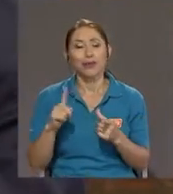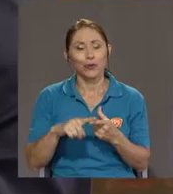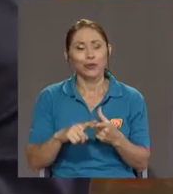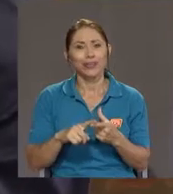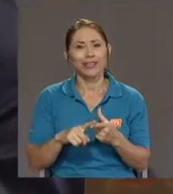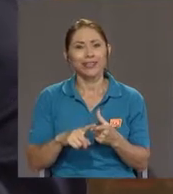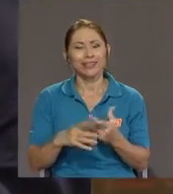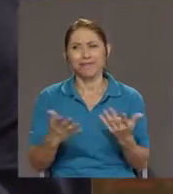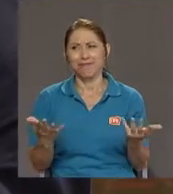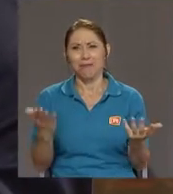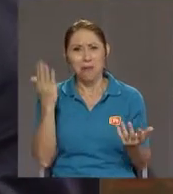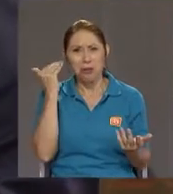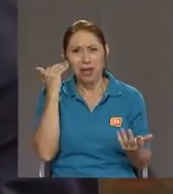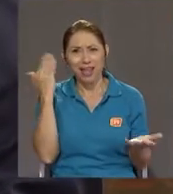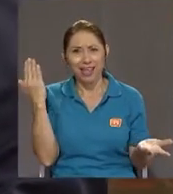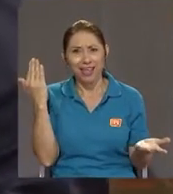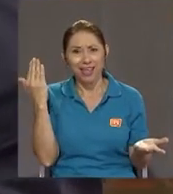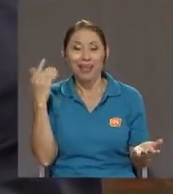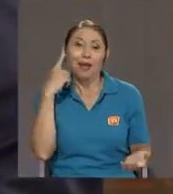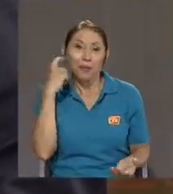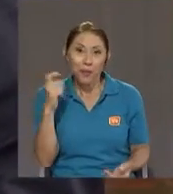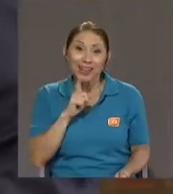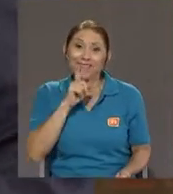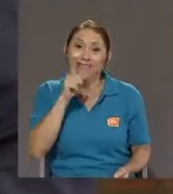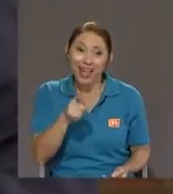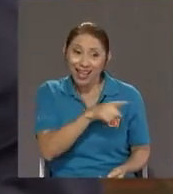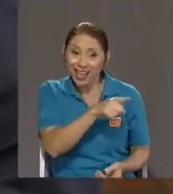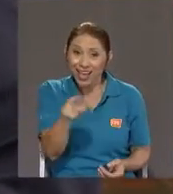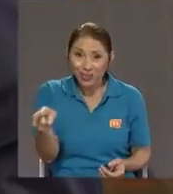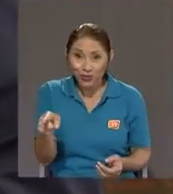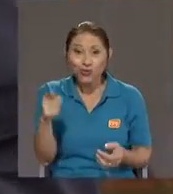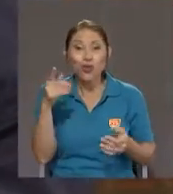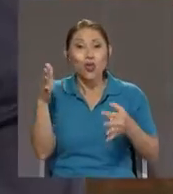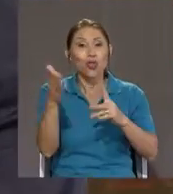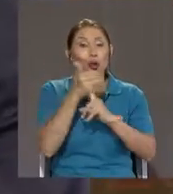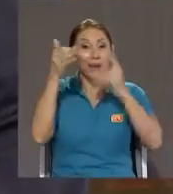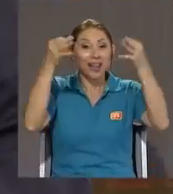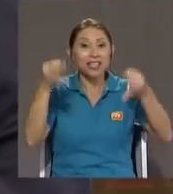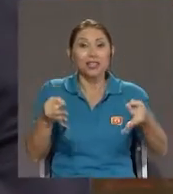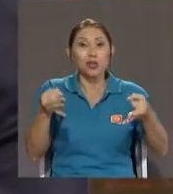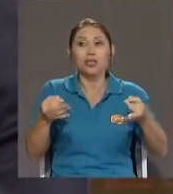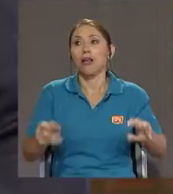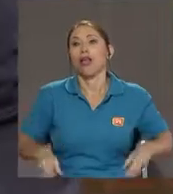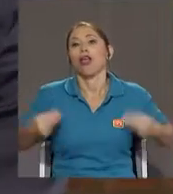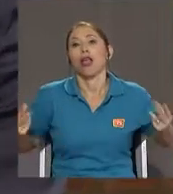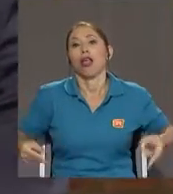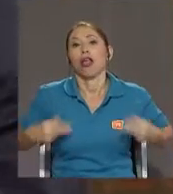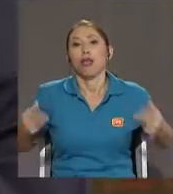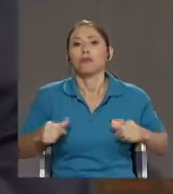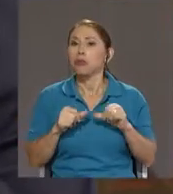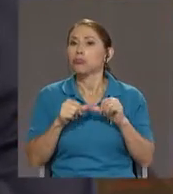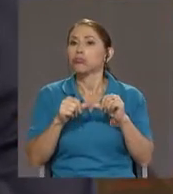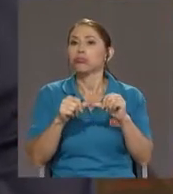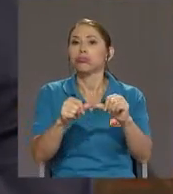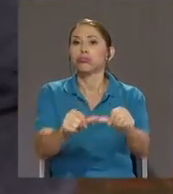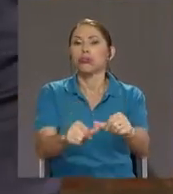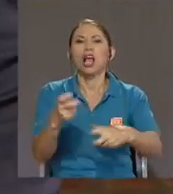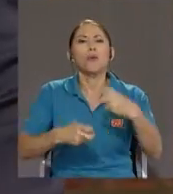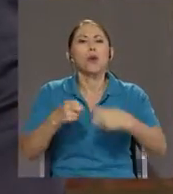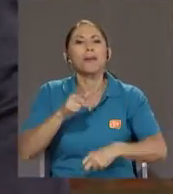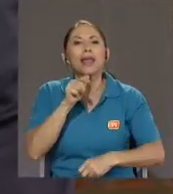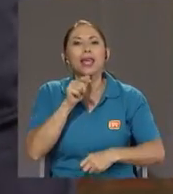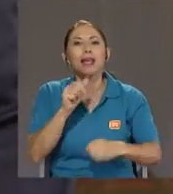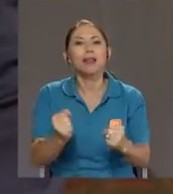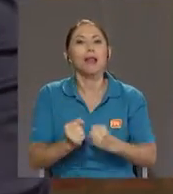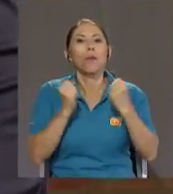pensando, ¿por qué es? Sí, porque en efecto ellos toman las decisiones, comprometen el gasto y siguen para adelante. Y el problema es del Poder Ejecutivo. Y